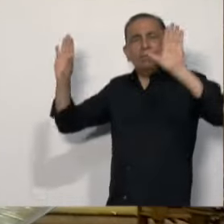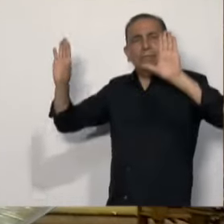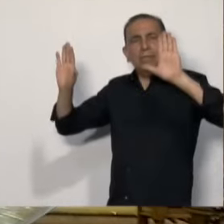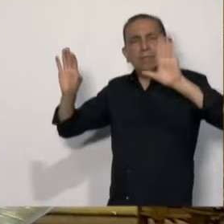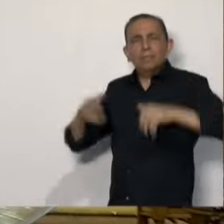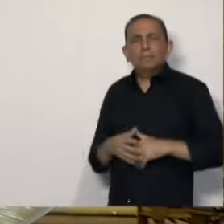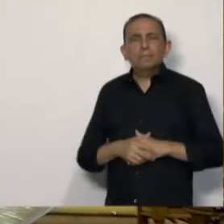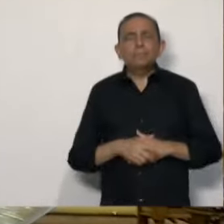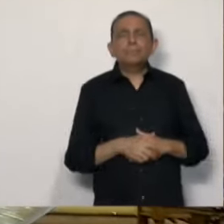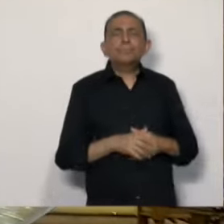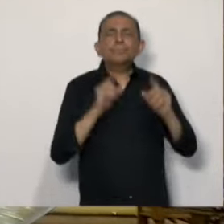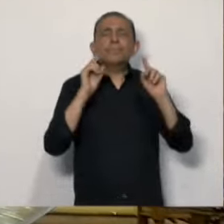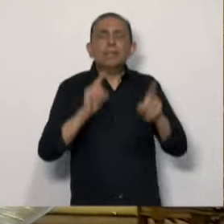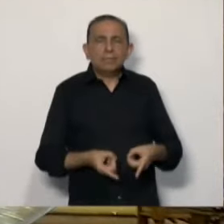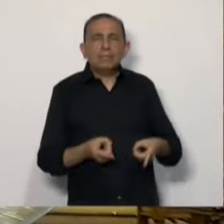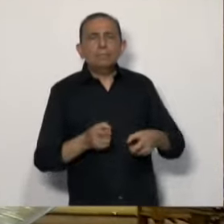Al mismo tiempo,